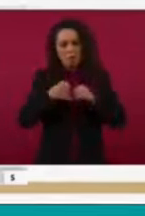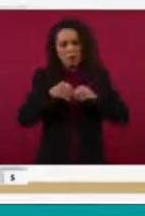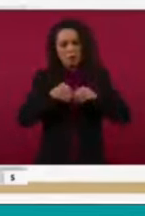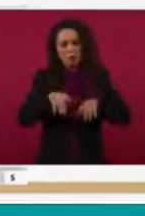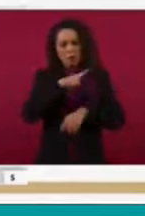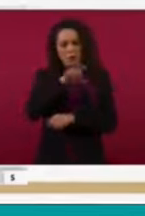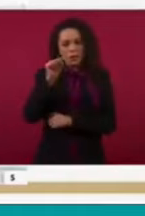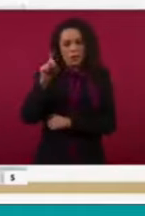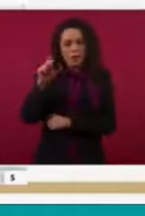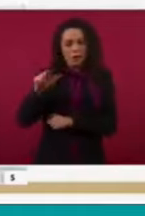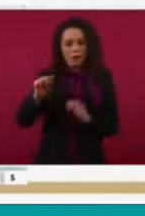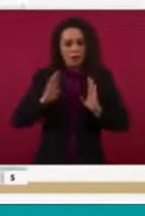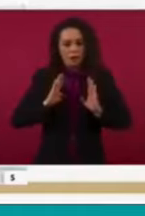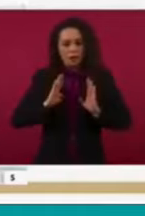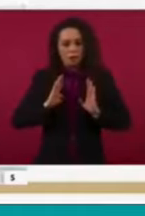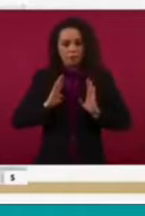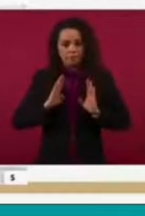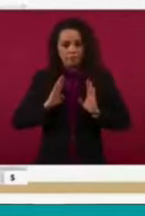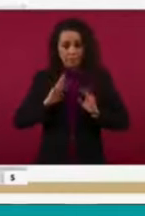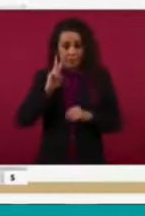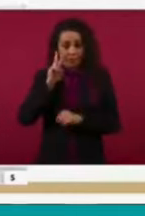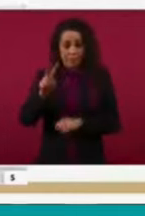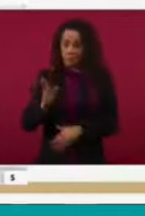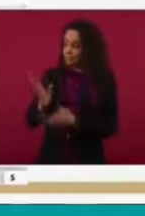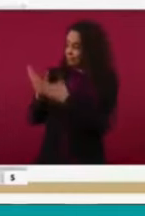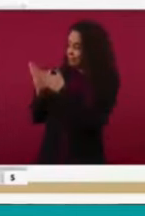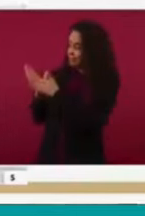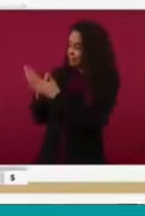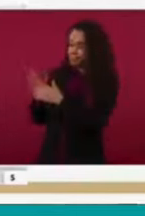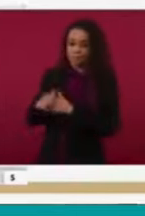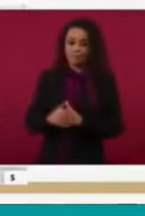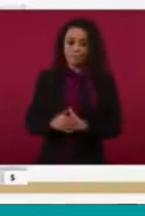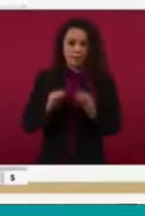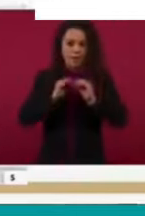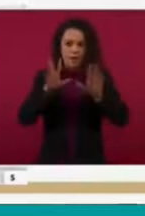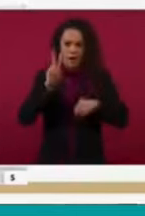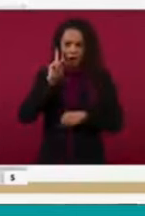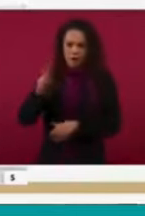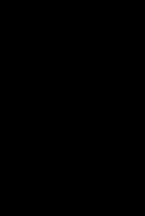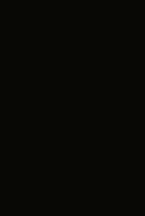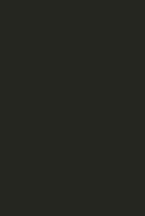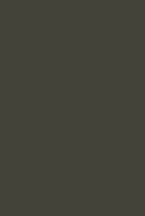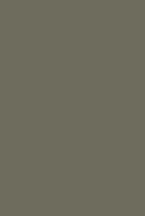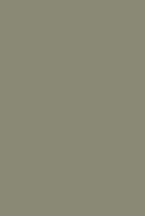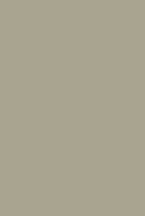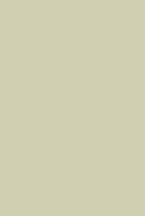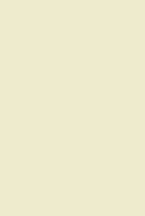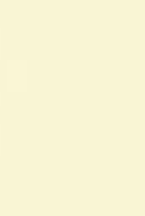Aquí vemos la gráfica de Encol, muy representativa. No trae nada.